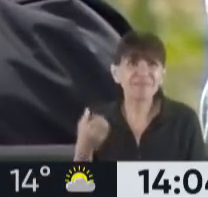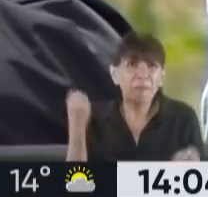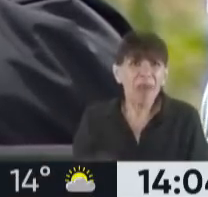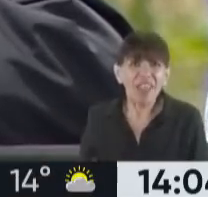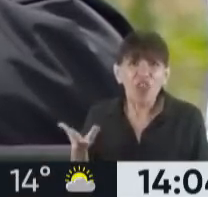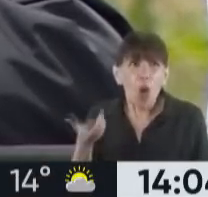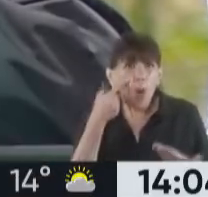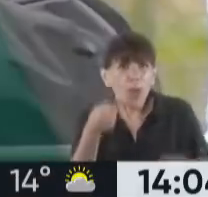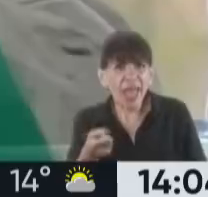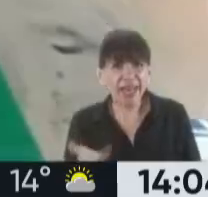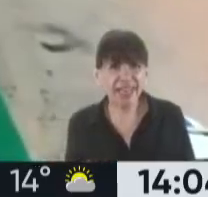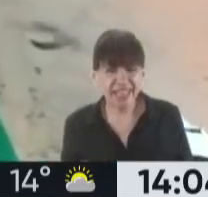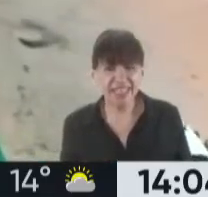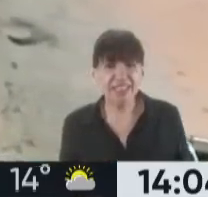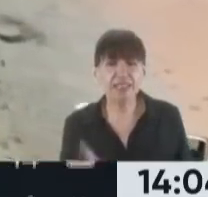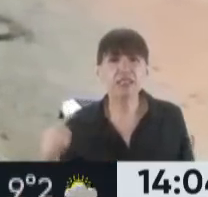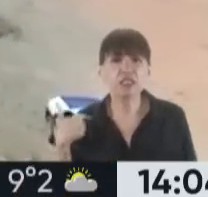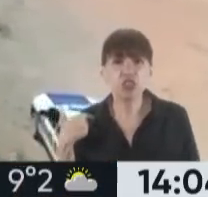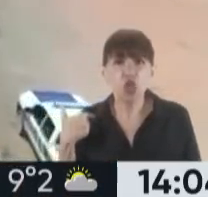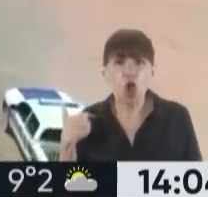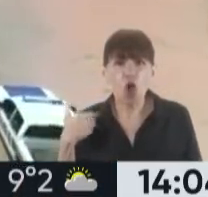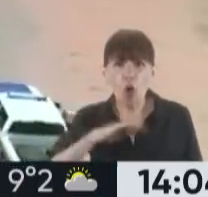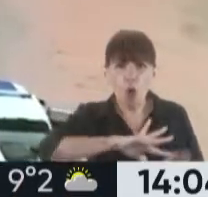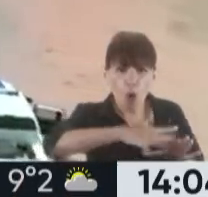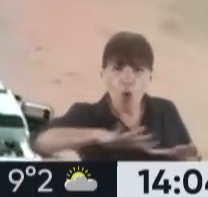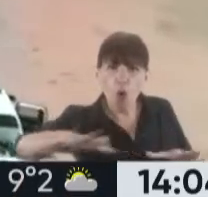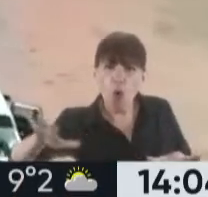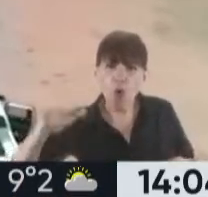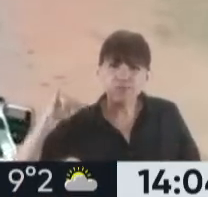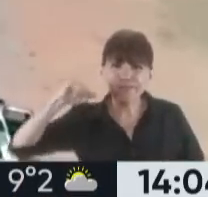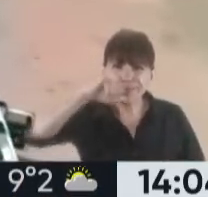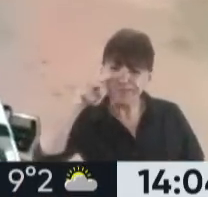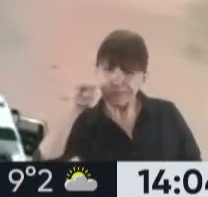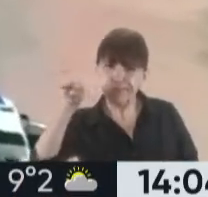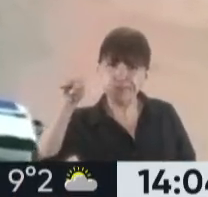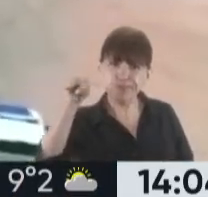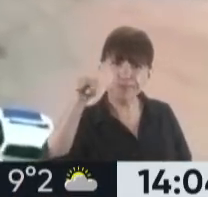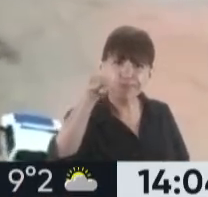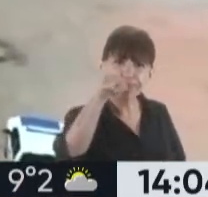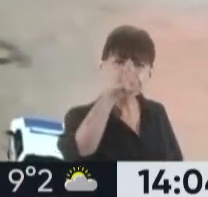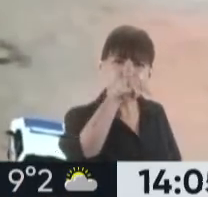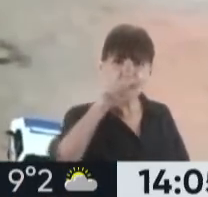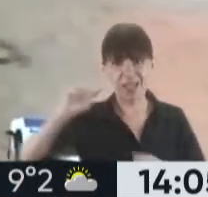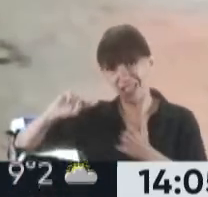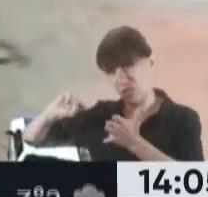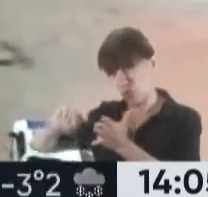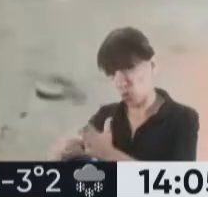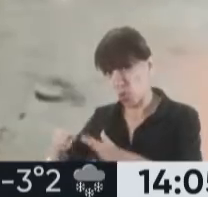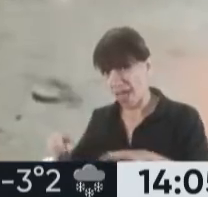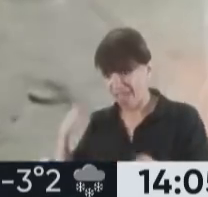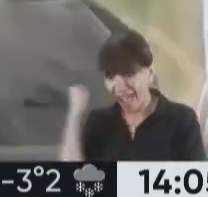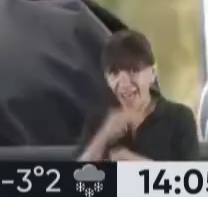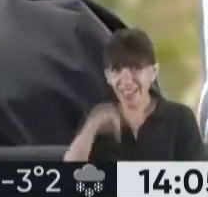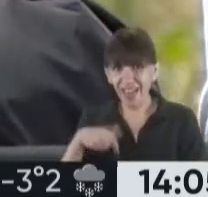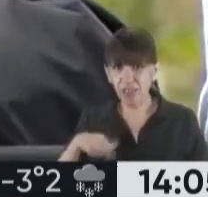he sobrevolado estos valles y estas montañas desde la ciudad hasta acá y he